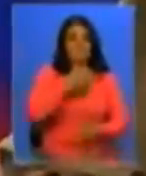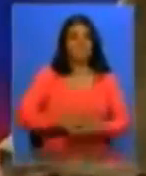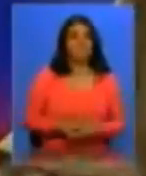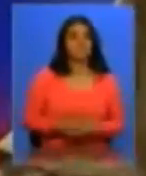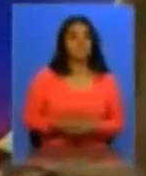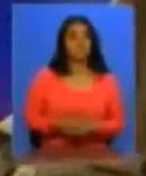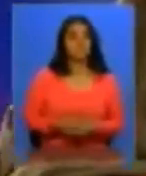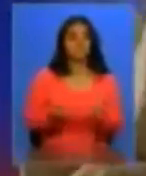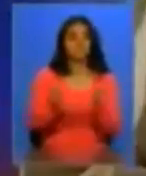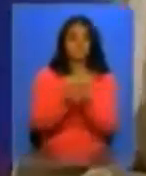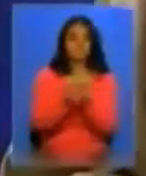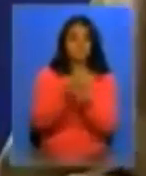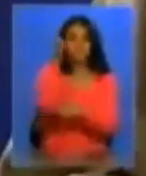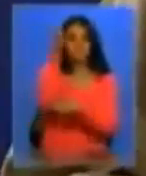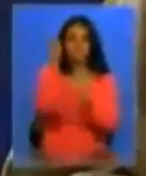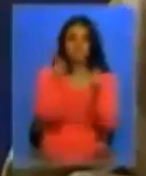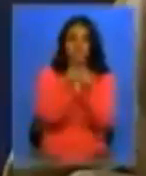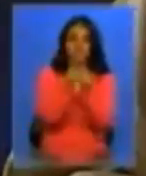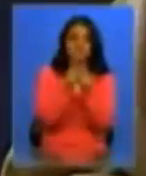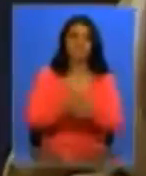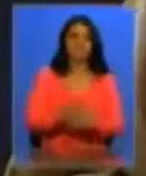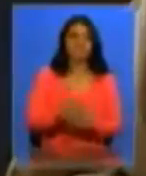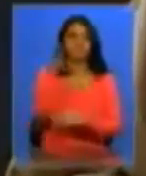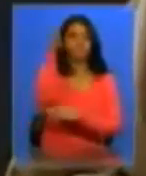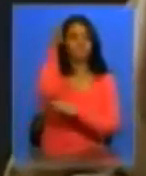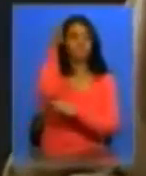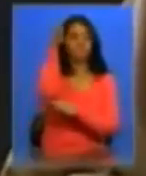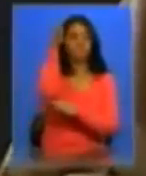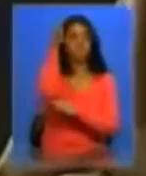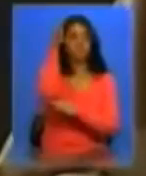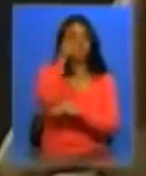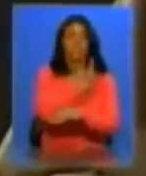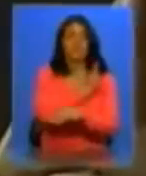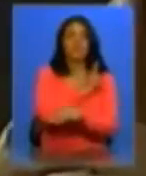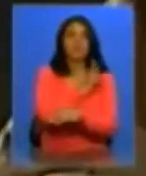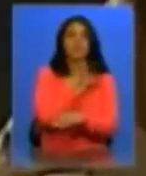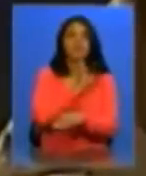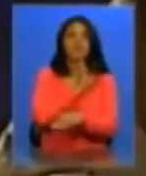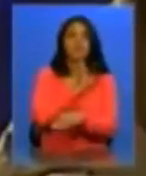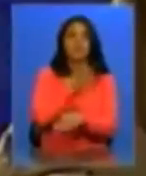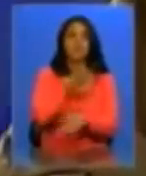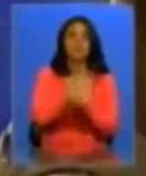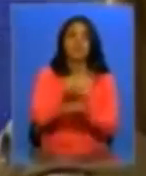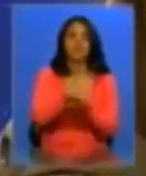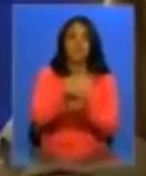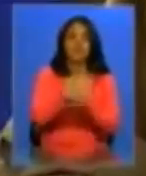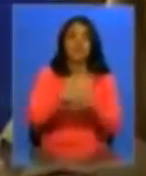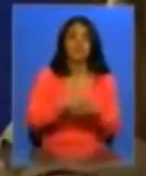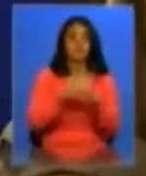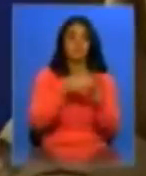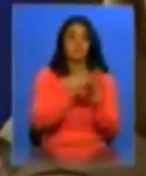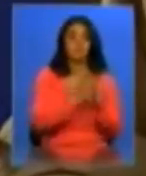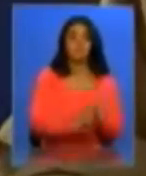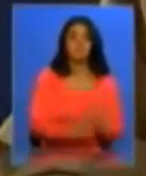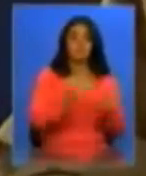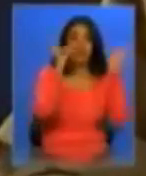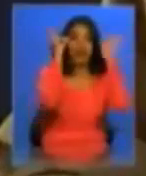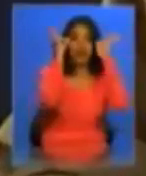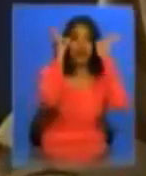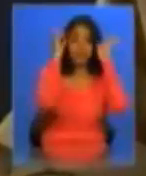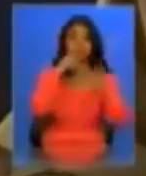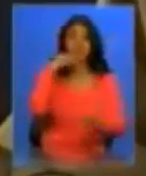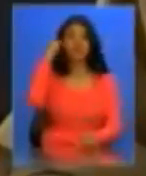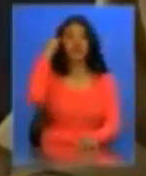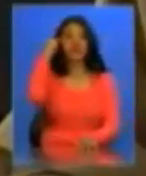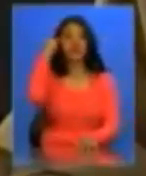Veamos extracto de la intervención de la ponencia académica que hizo la Universidad Técnica de Machala, porque de acuerdo al banquero Lazo,